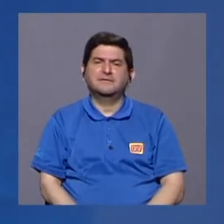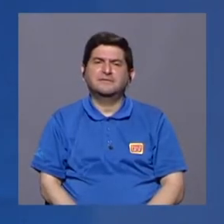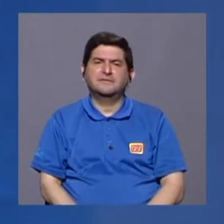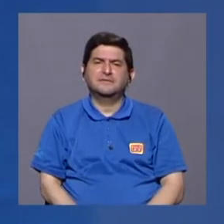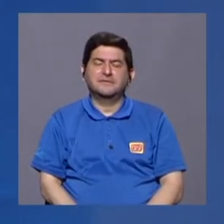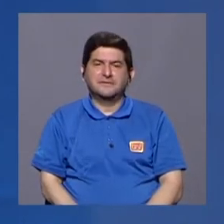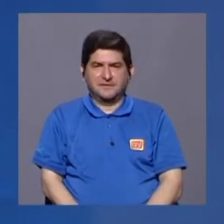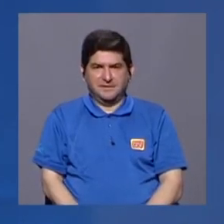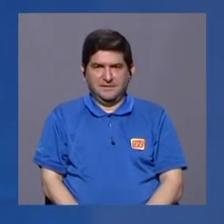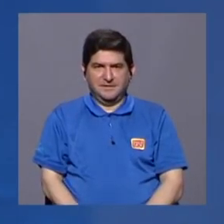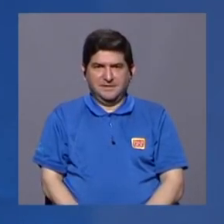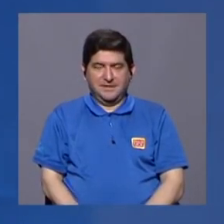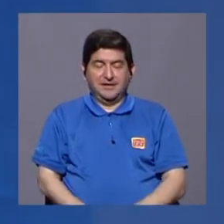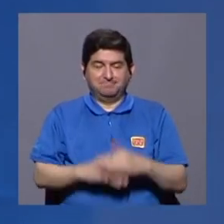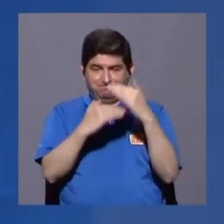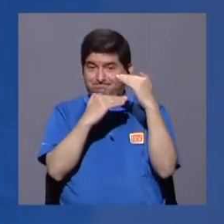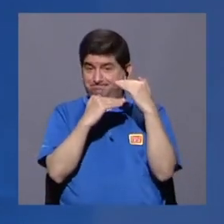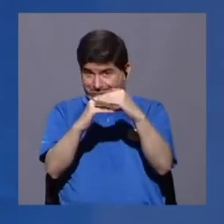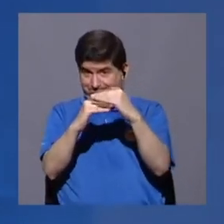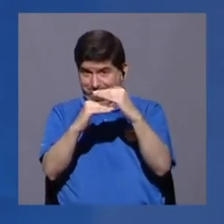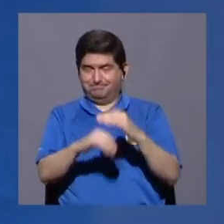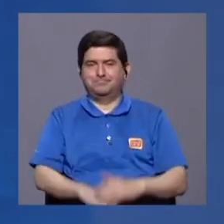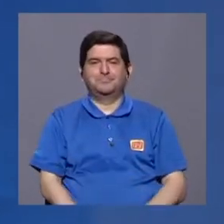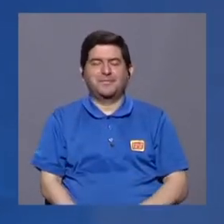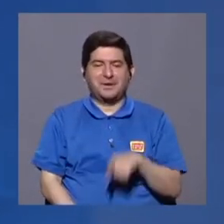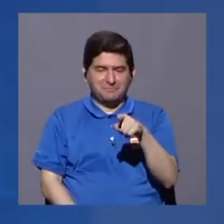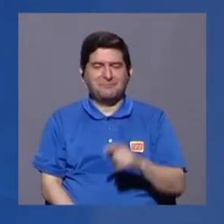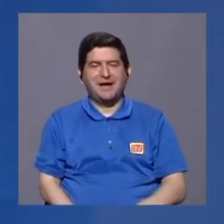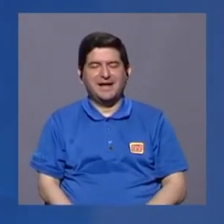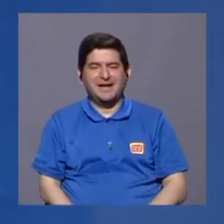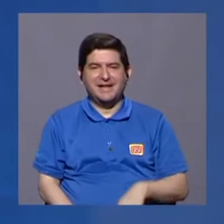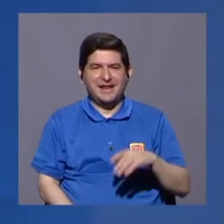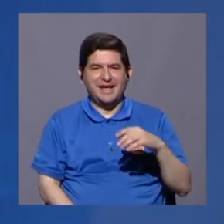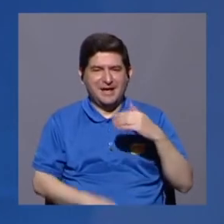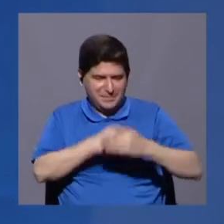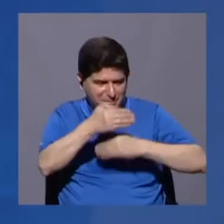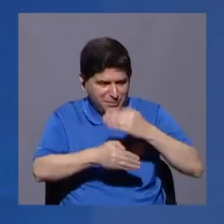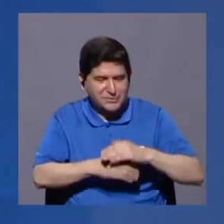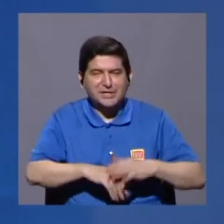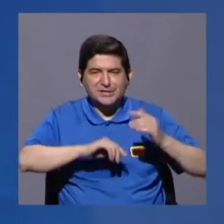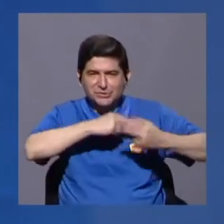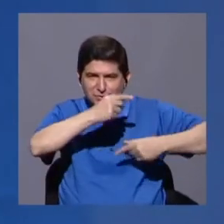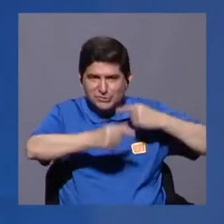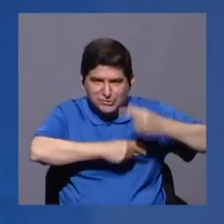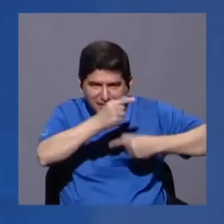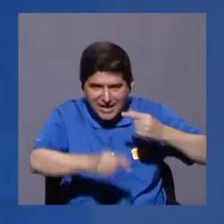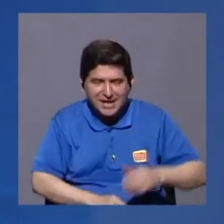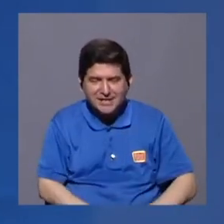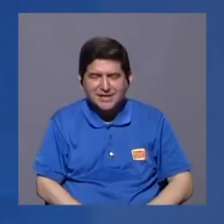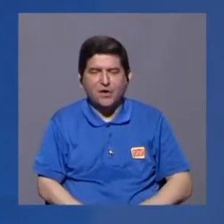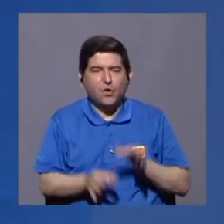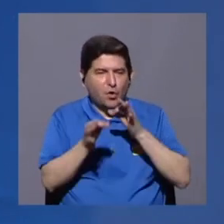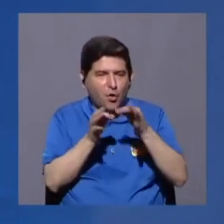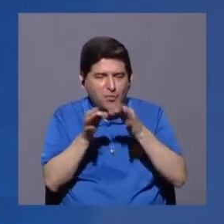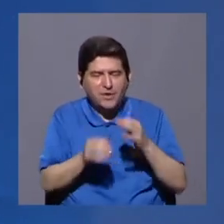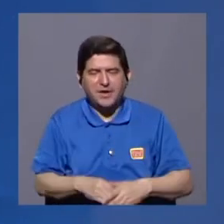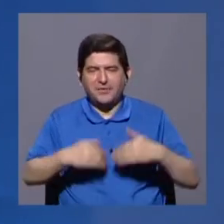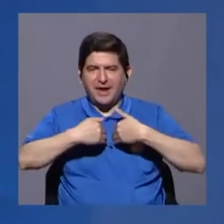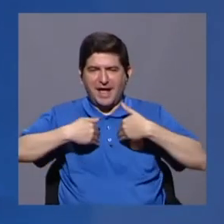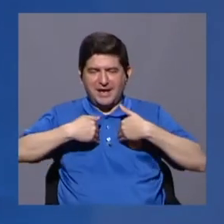vamos a ver hay limitaciones para patentar secuencias genéticas y ciertas moléculas que son de origen animal o